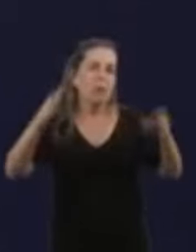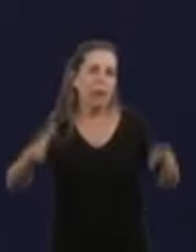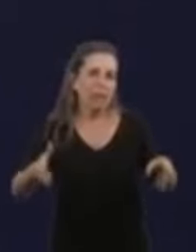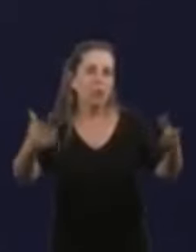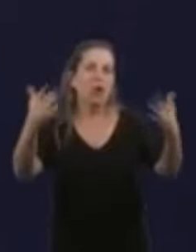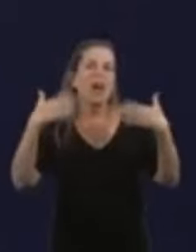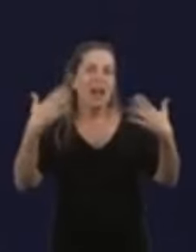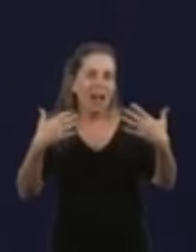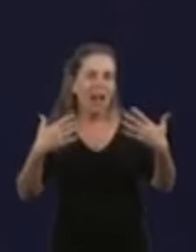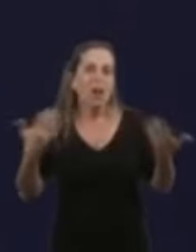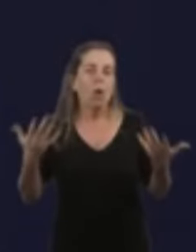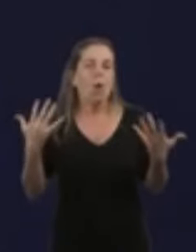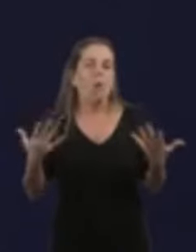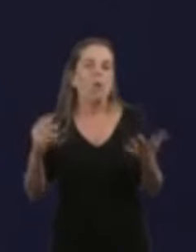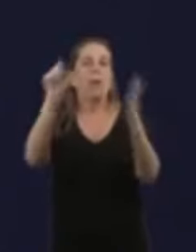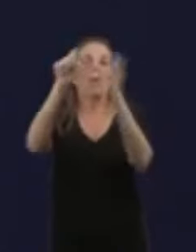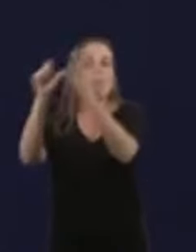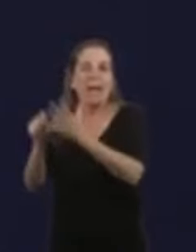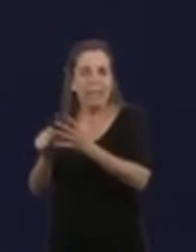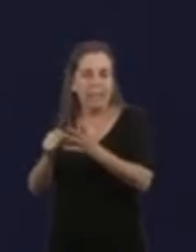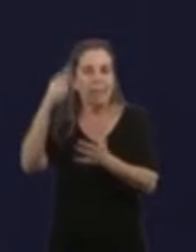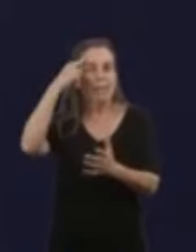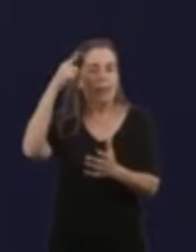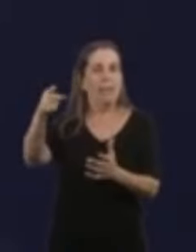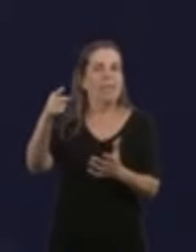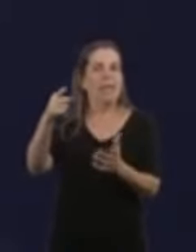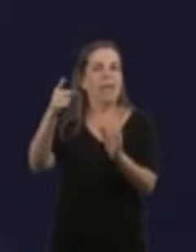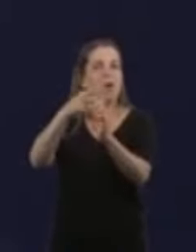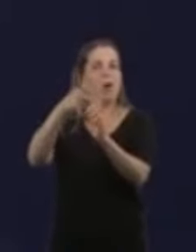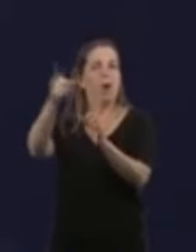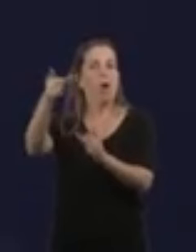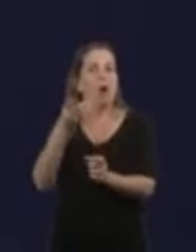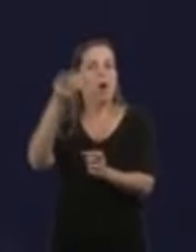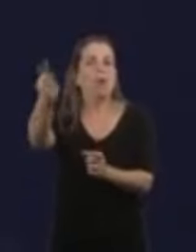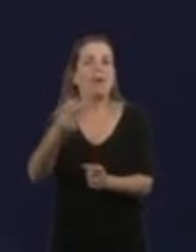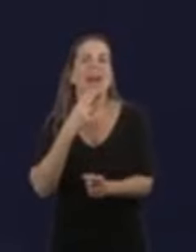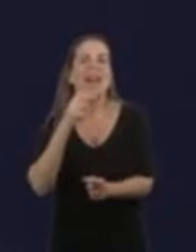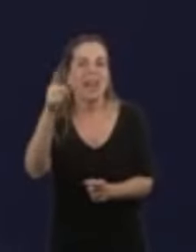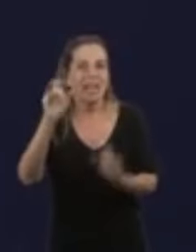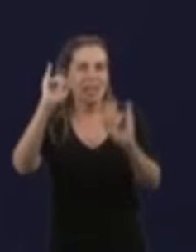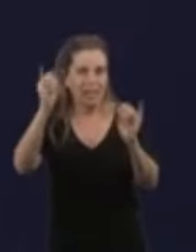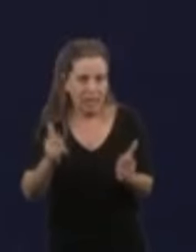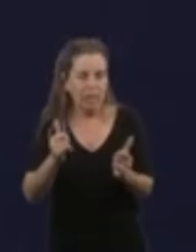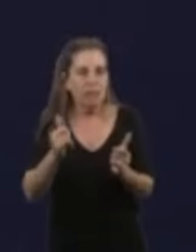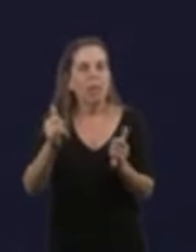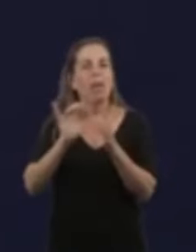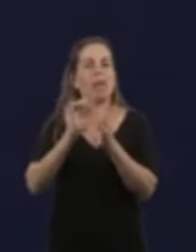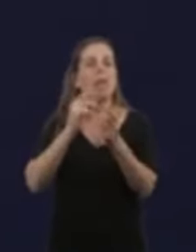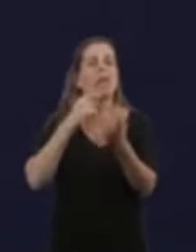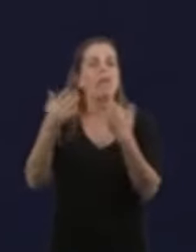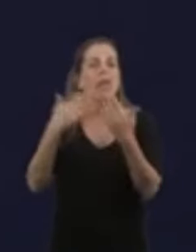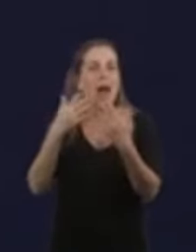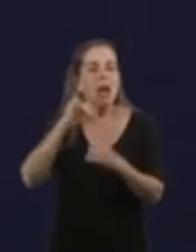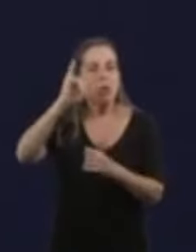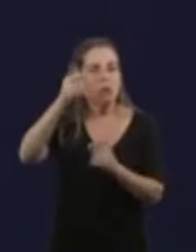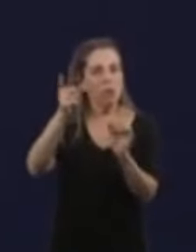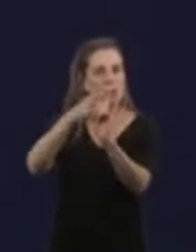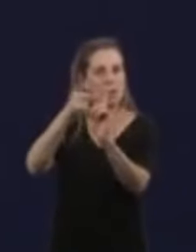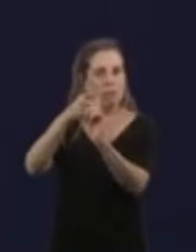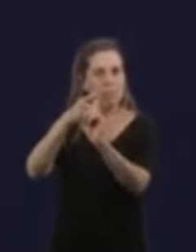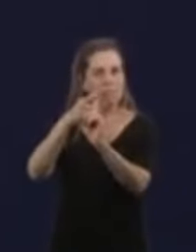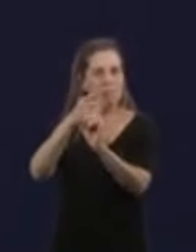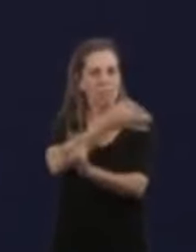lógico que los países acudan a la importación de energía dicho esto las conversaciones están iniciándose tal como